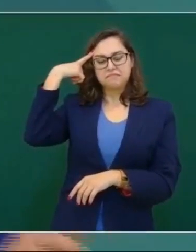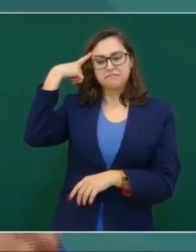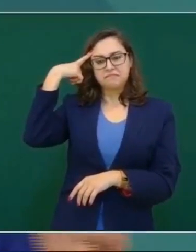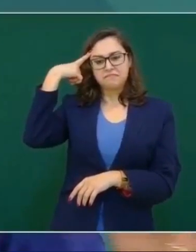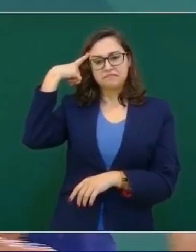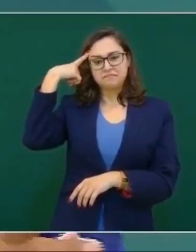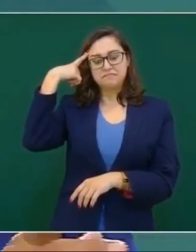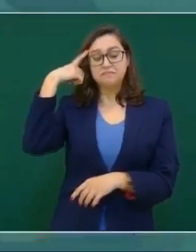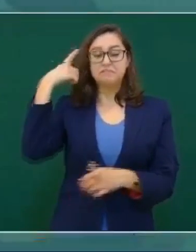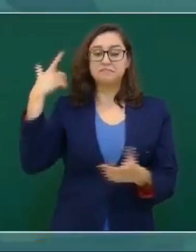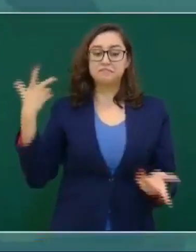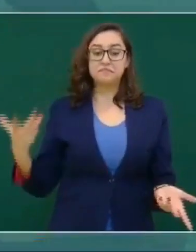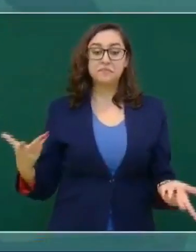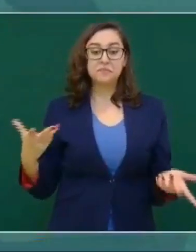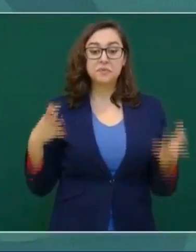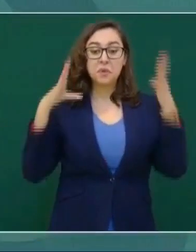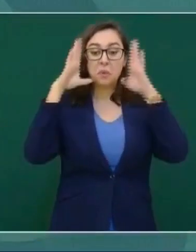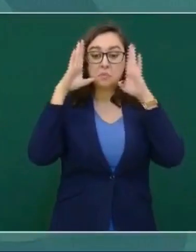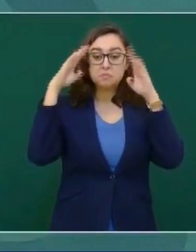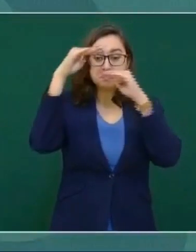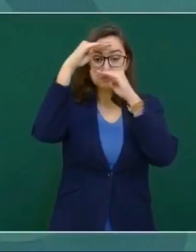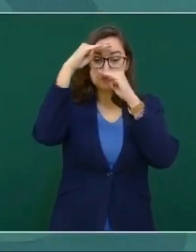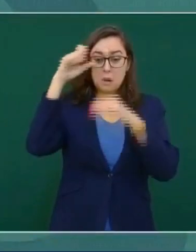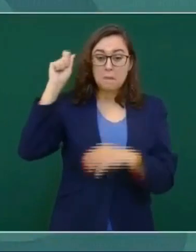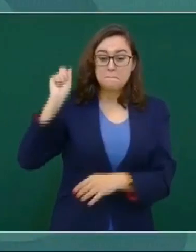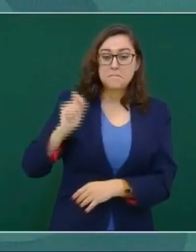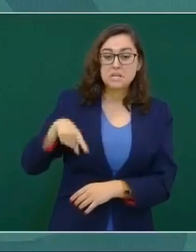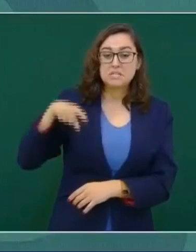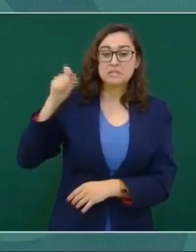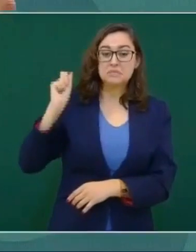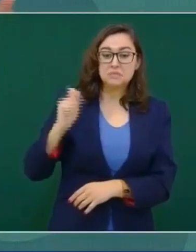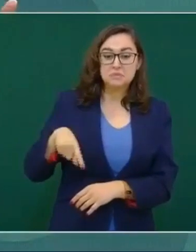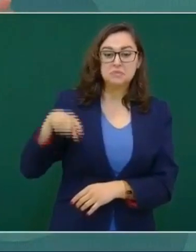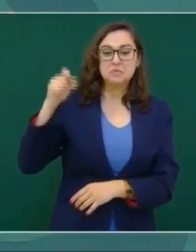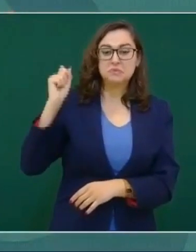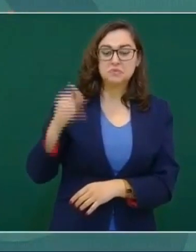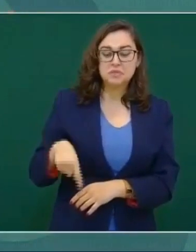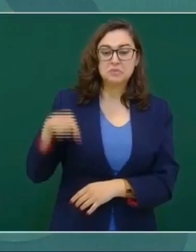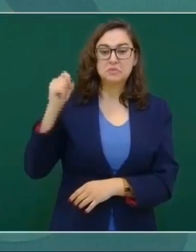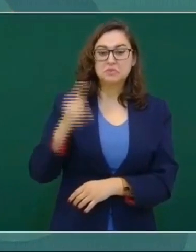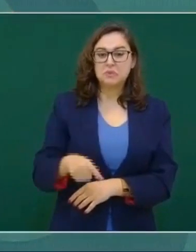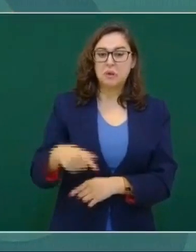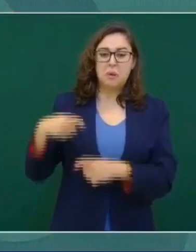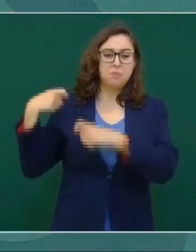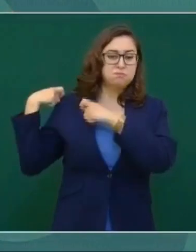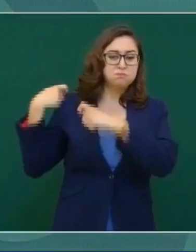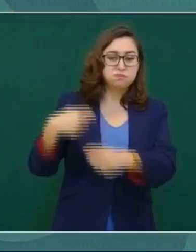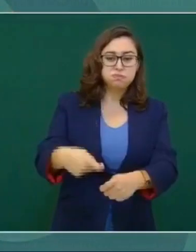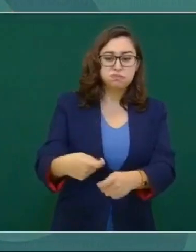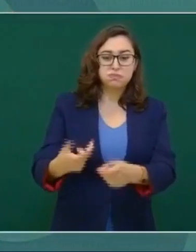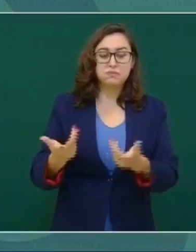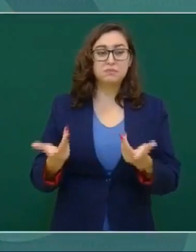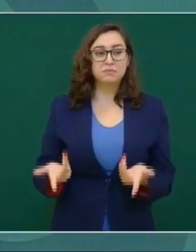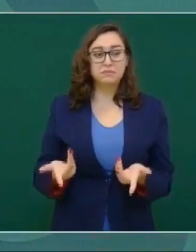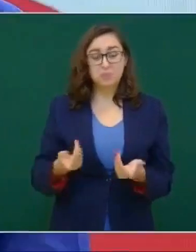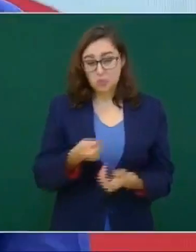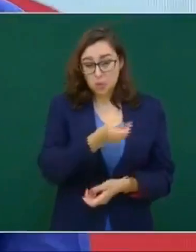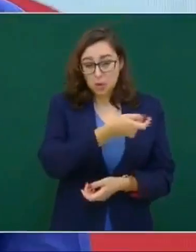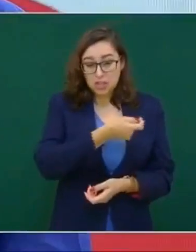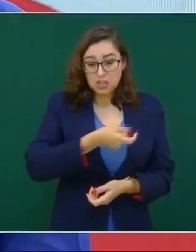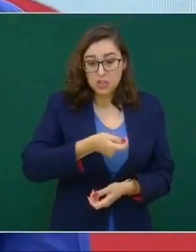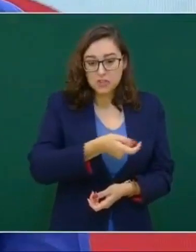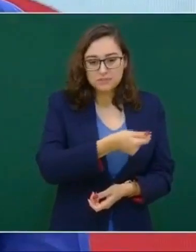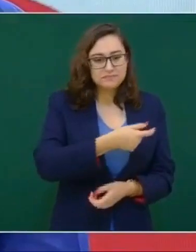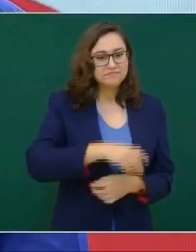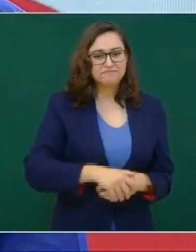Es el conservadurismo, es el pensamiento conservador. y no son pocos,